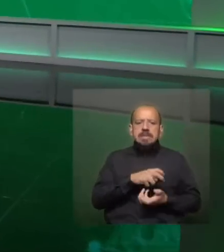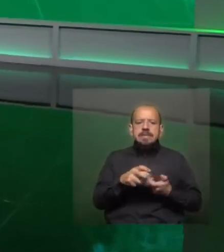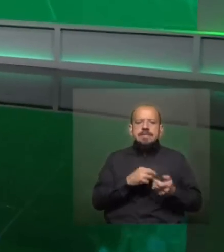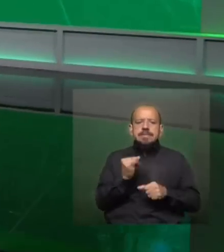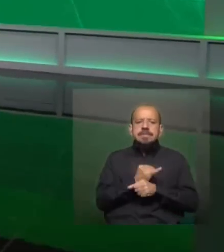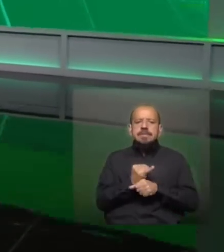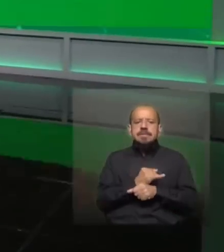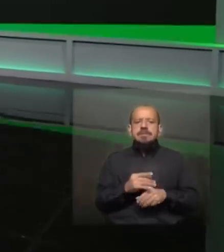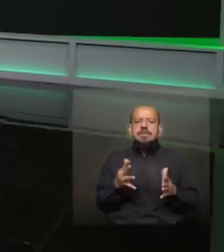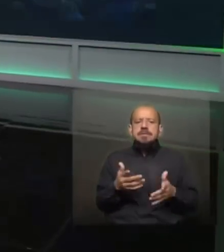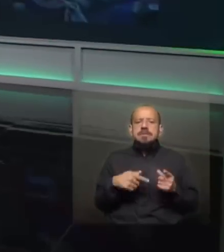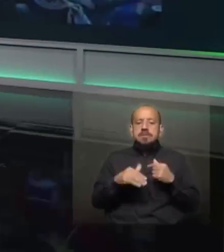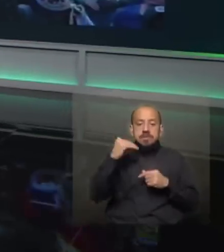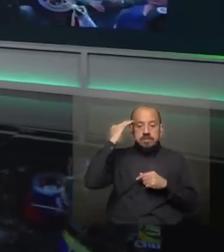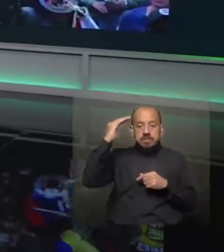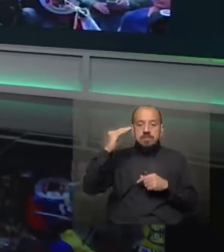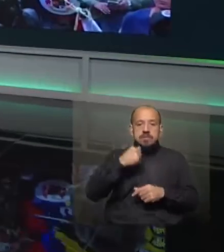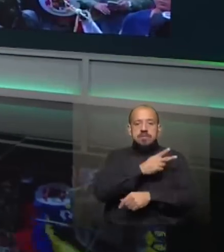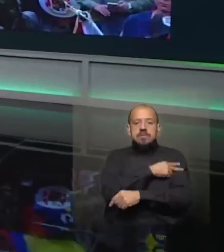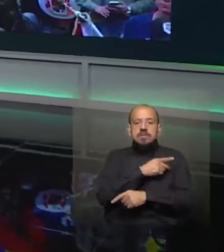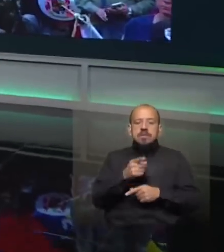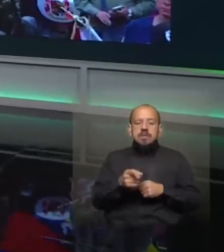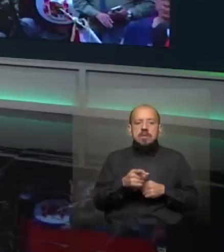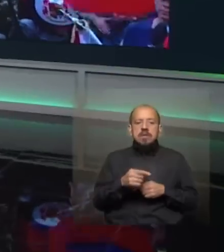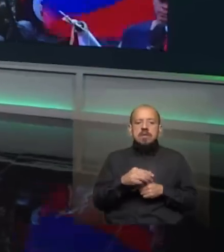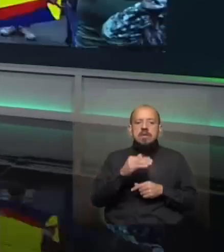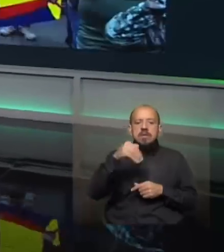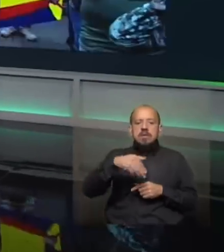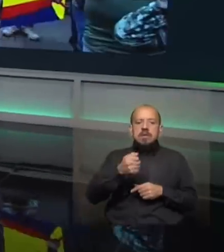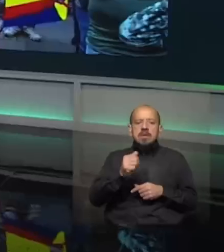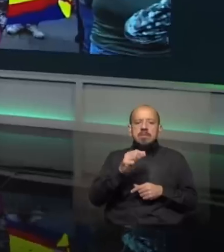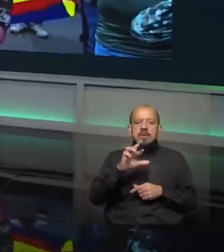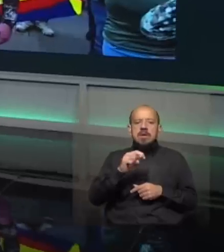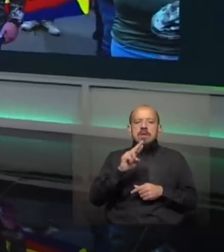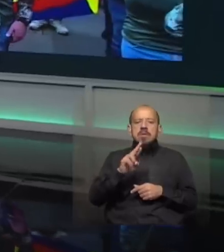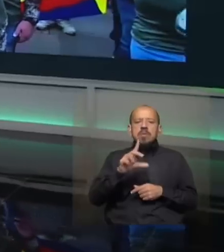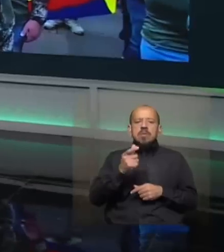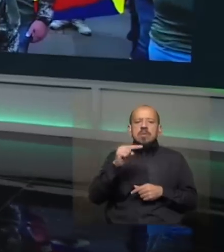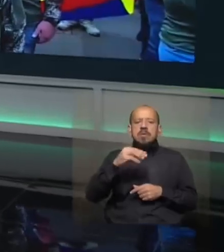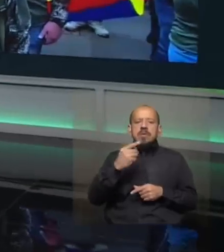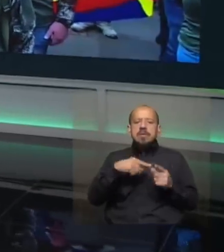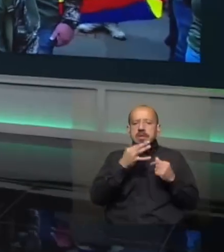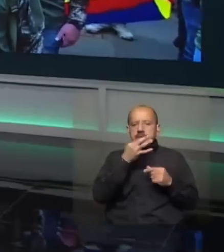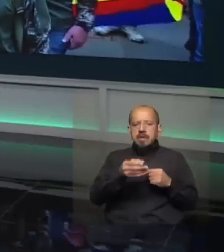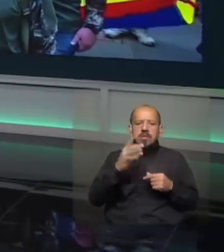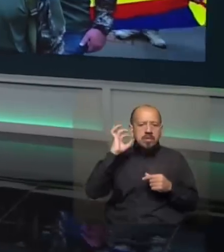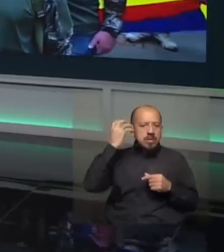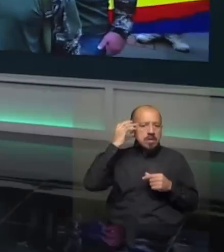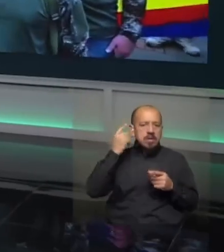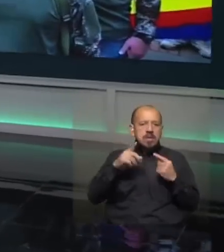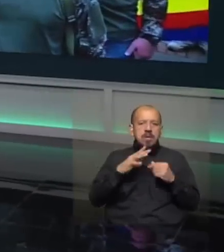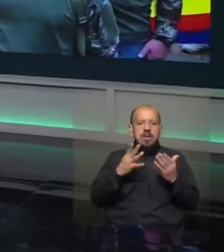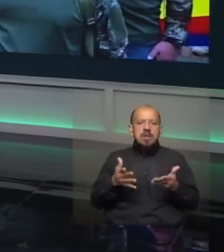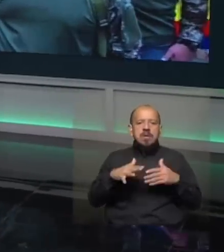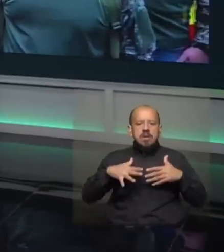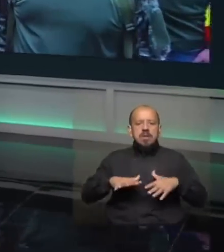de que un militar retirado el coronel John marulanda afirmara en una radio que se